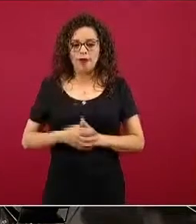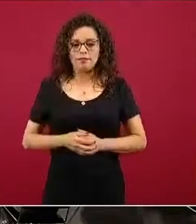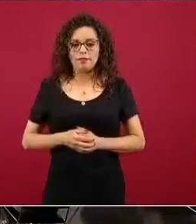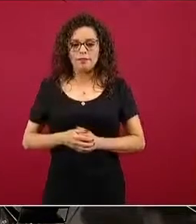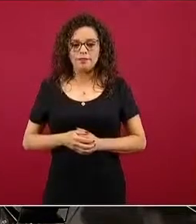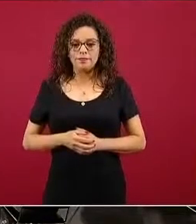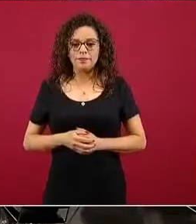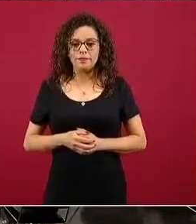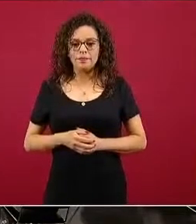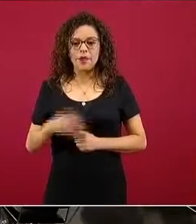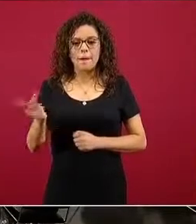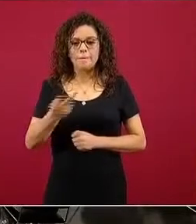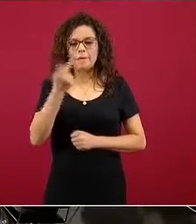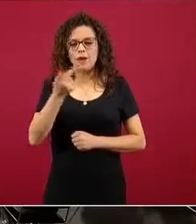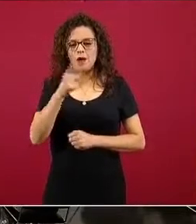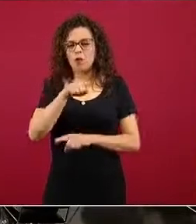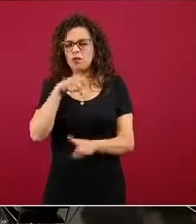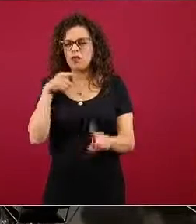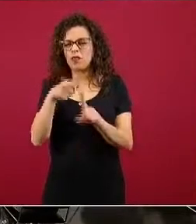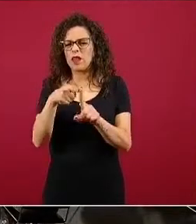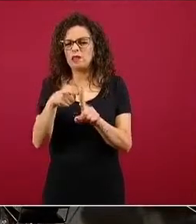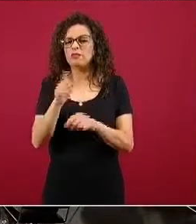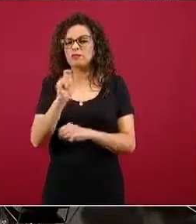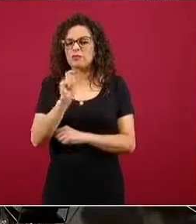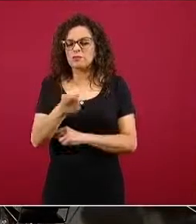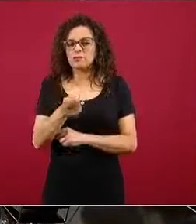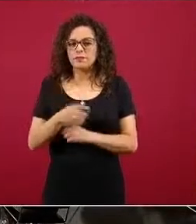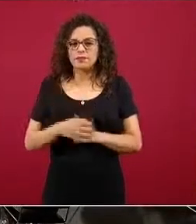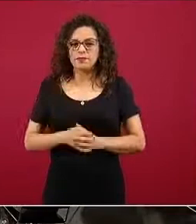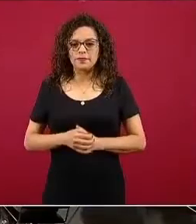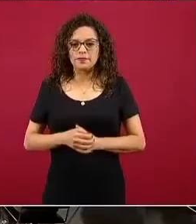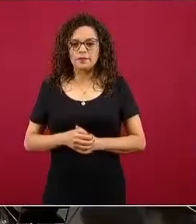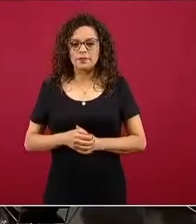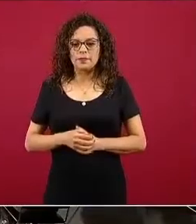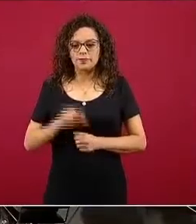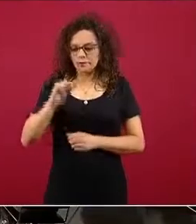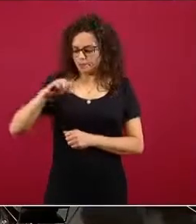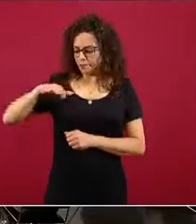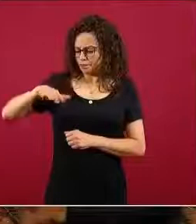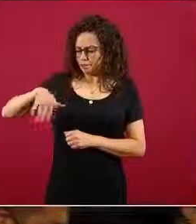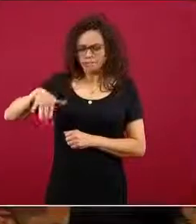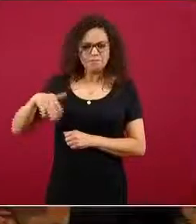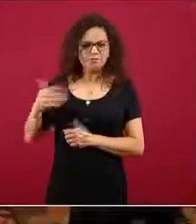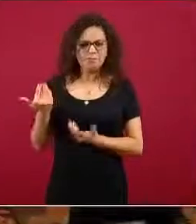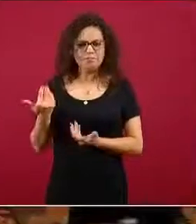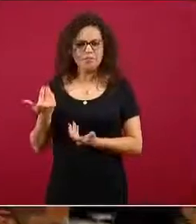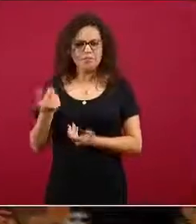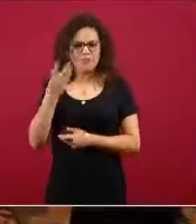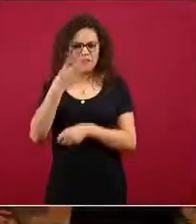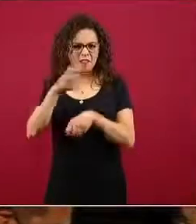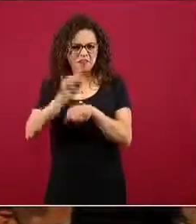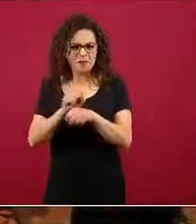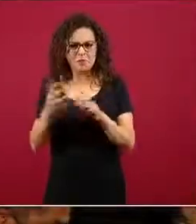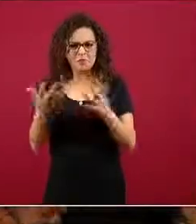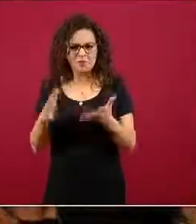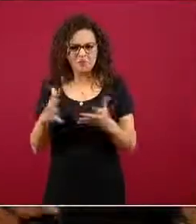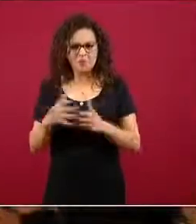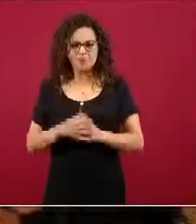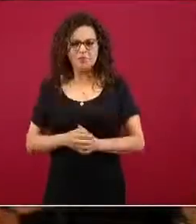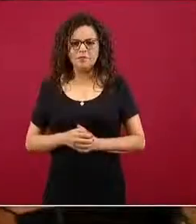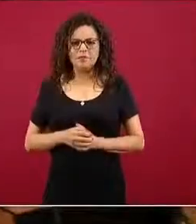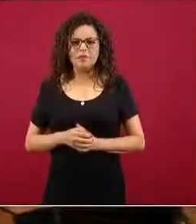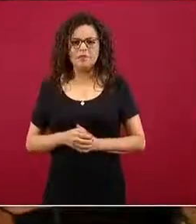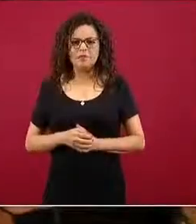Doctor, la pregunta en particular tiene que ver con la inquietud. Recientemente, hace unas 3 semanas, se lo planteaba en términos de